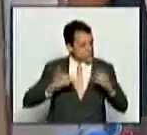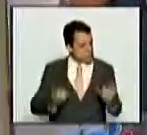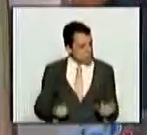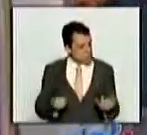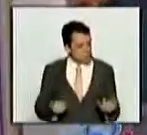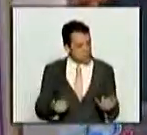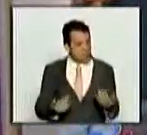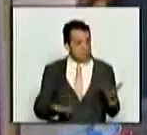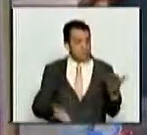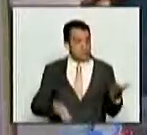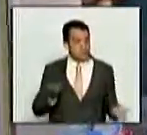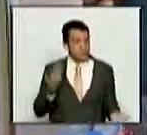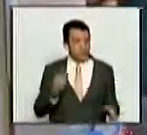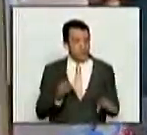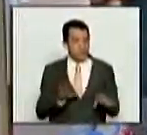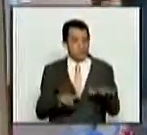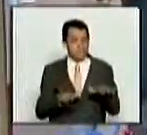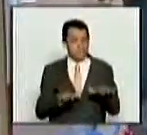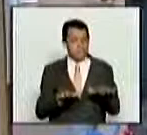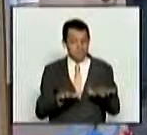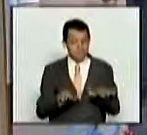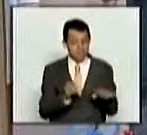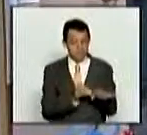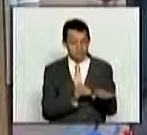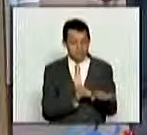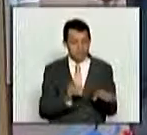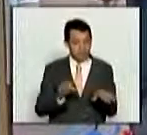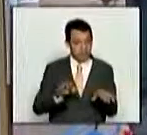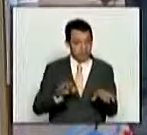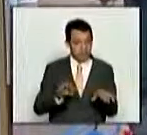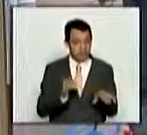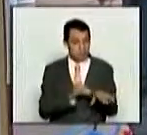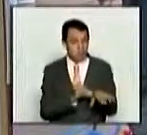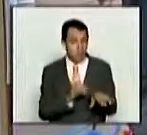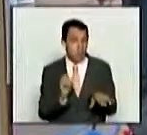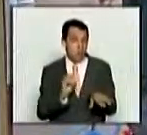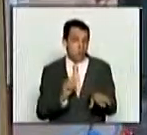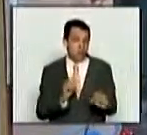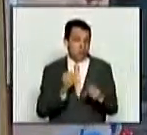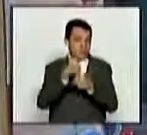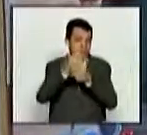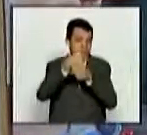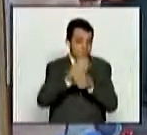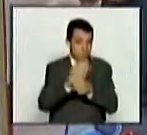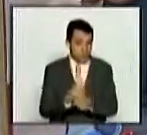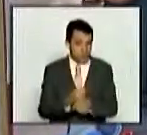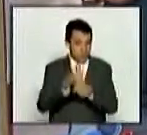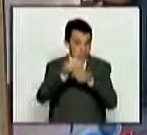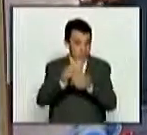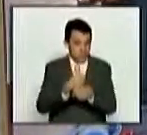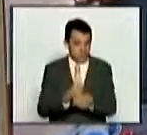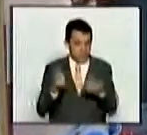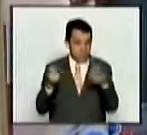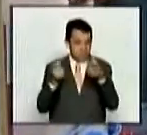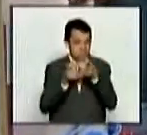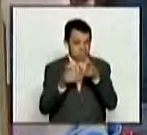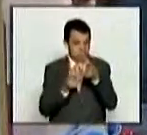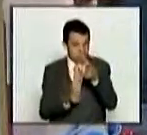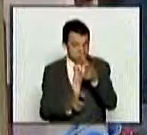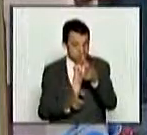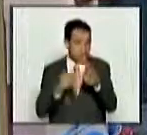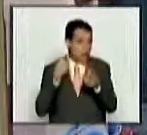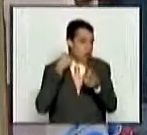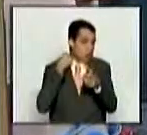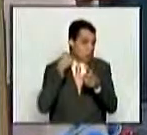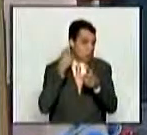en parte de un tobillo o parte de la región cervical. Entonces, siempre que trabajemos la zona lumbar, tenemos que